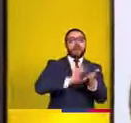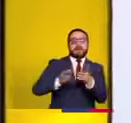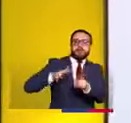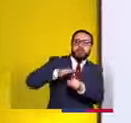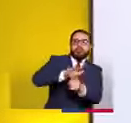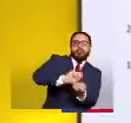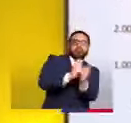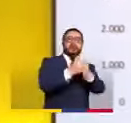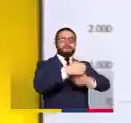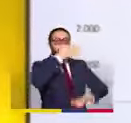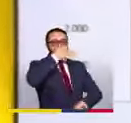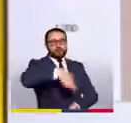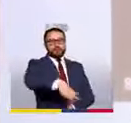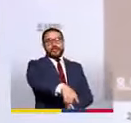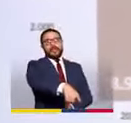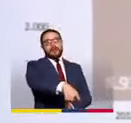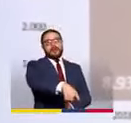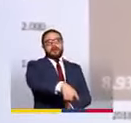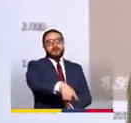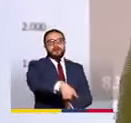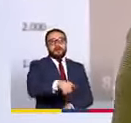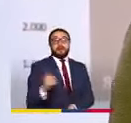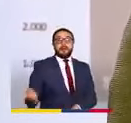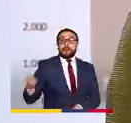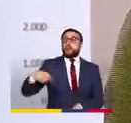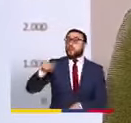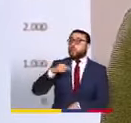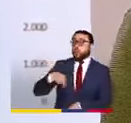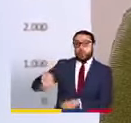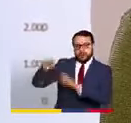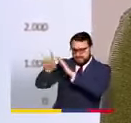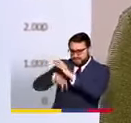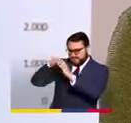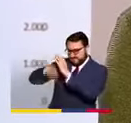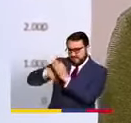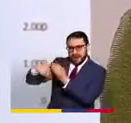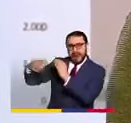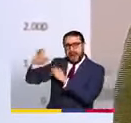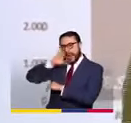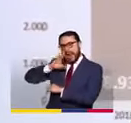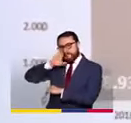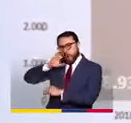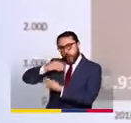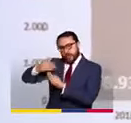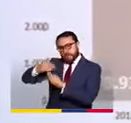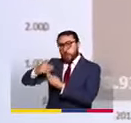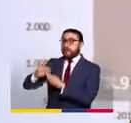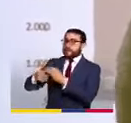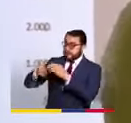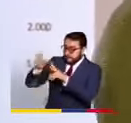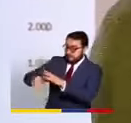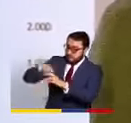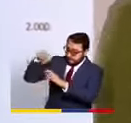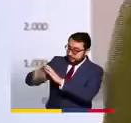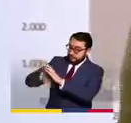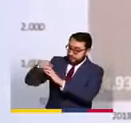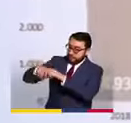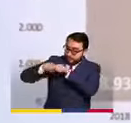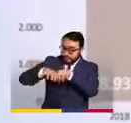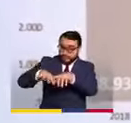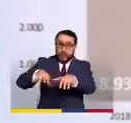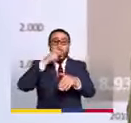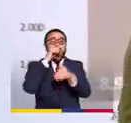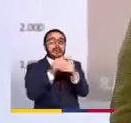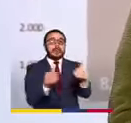La Guajira, le quitó el agua a la niñez y mató miles de niños en épocas